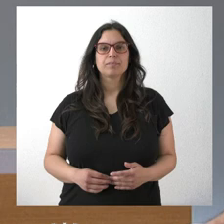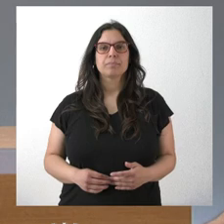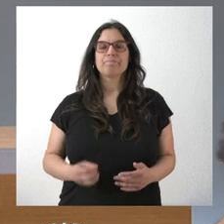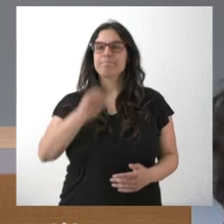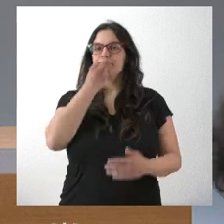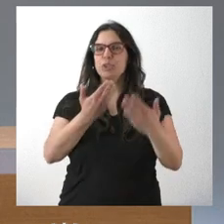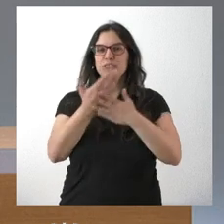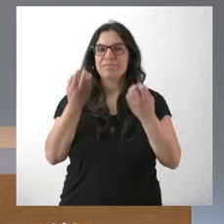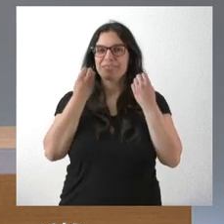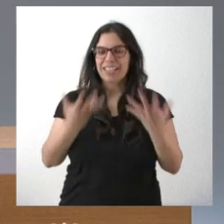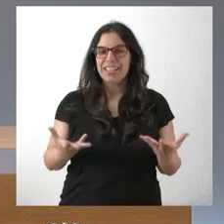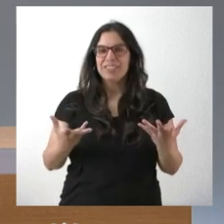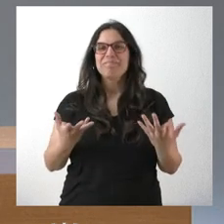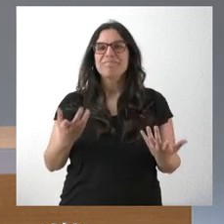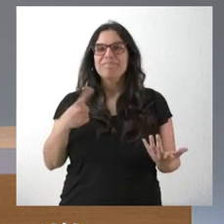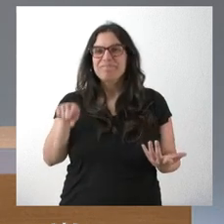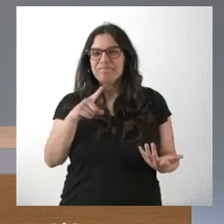Buenos días, ¿qué tal? ¿Están?